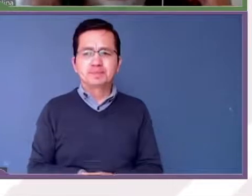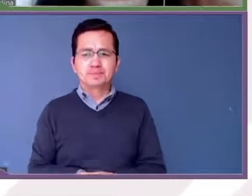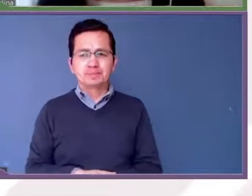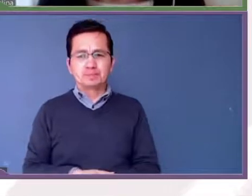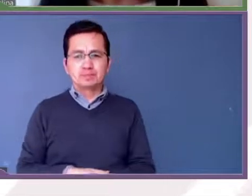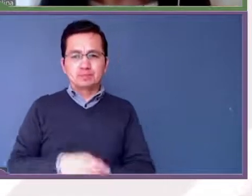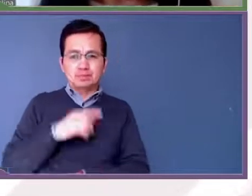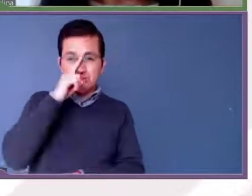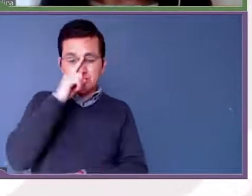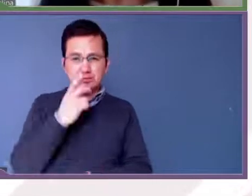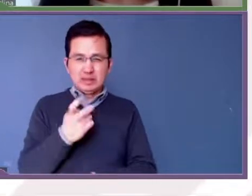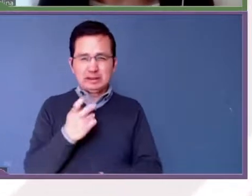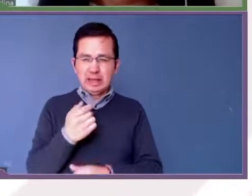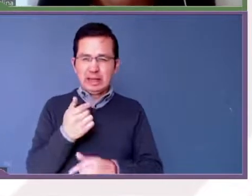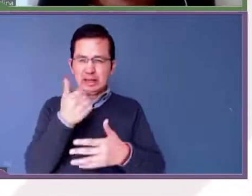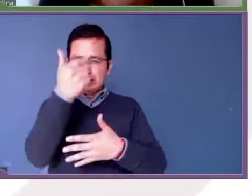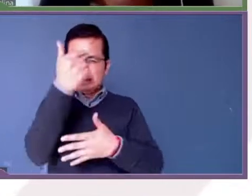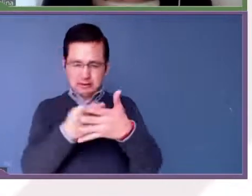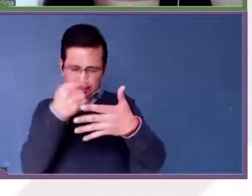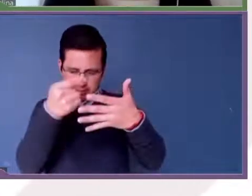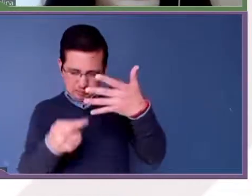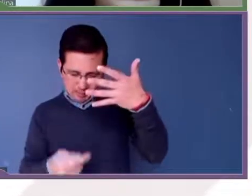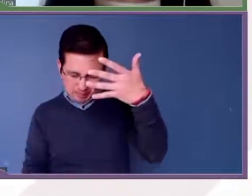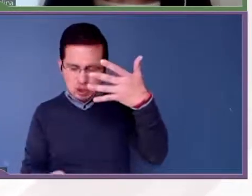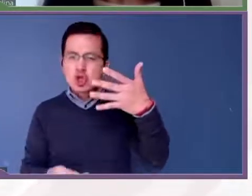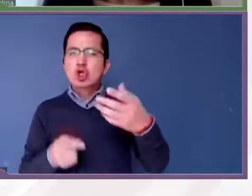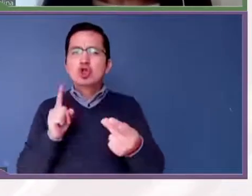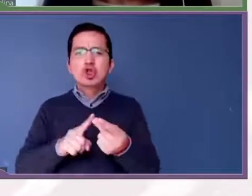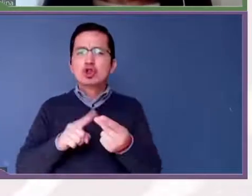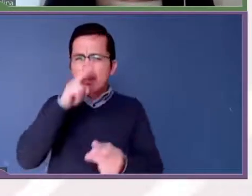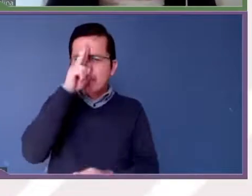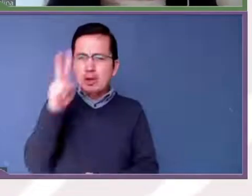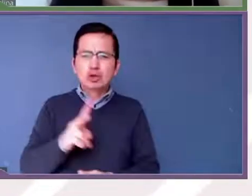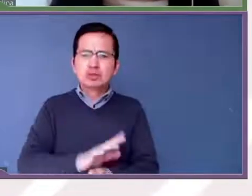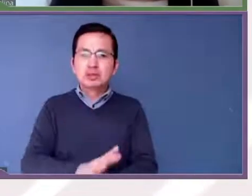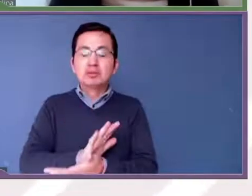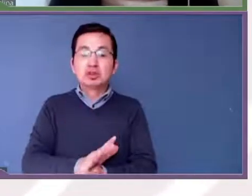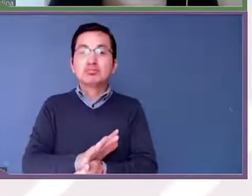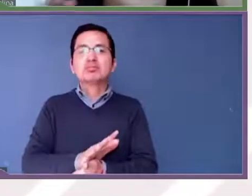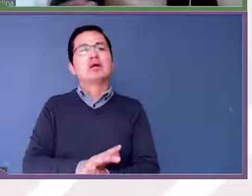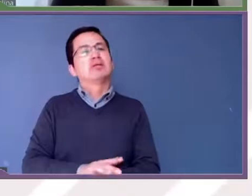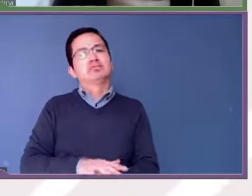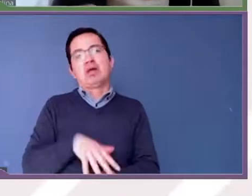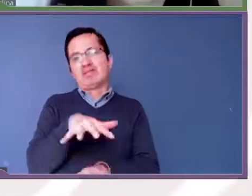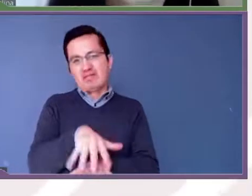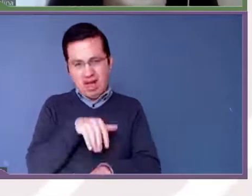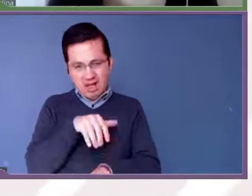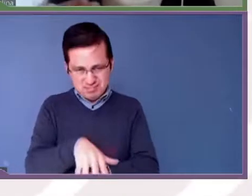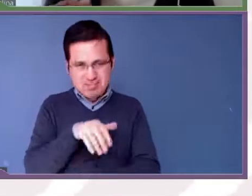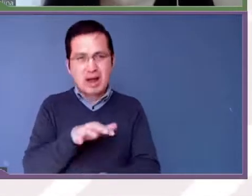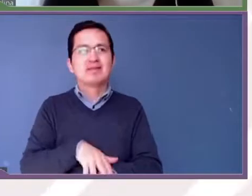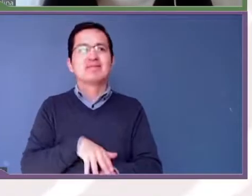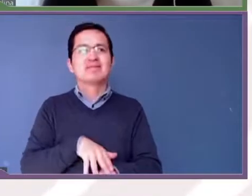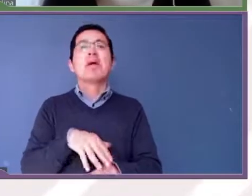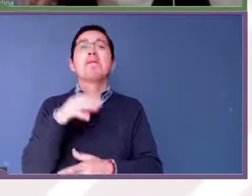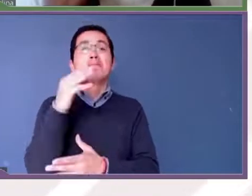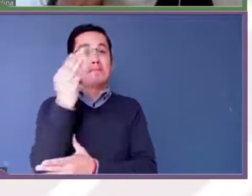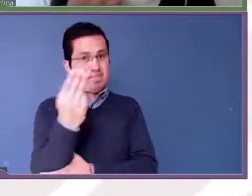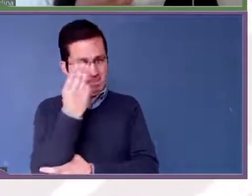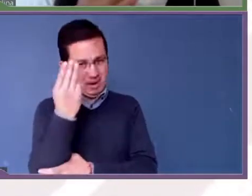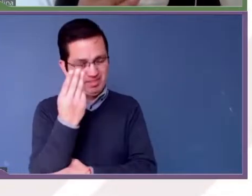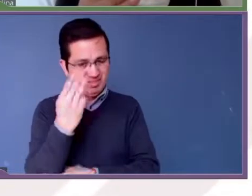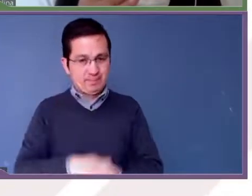al final de la lista a Tlalpan y a Milpalta, que curiosamente Tlalpan y Milpalta